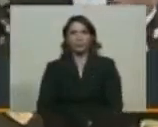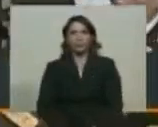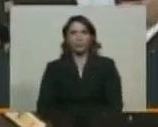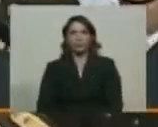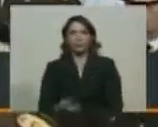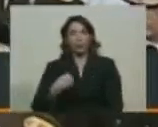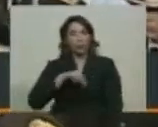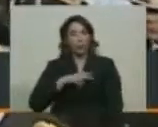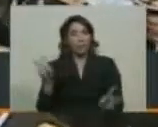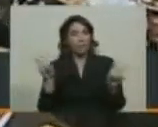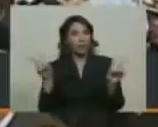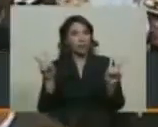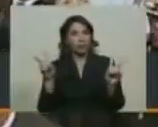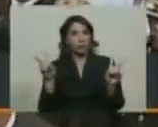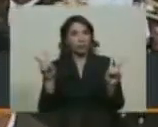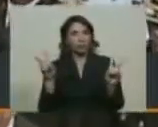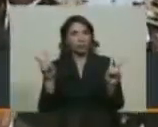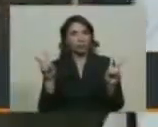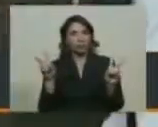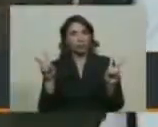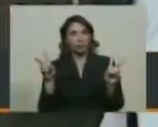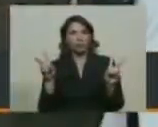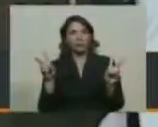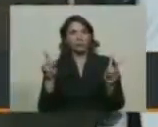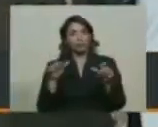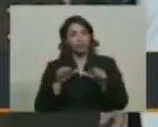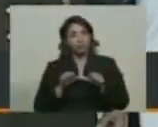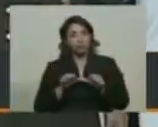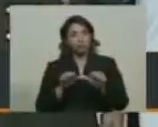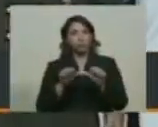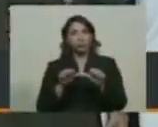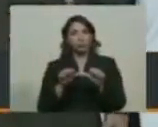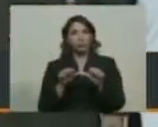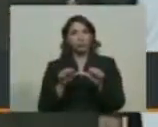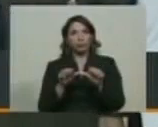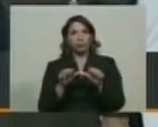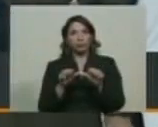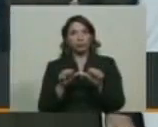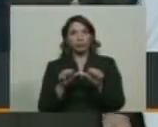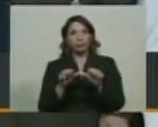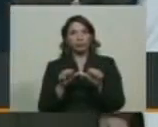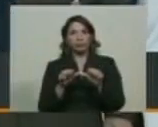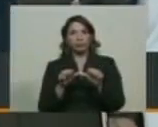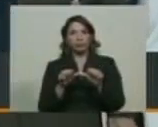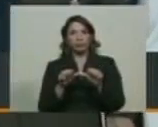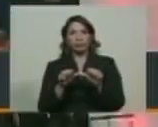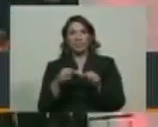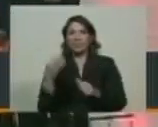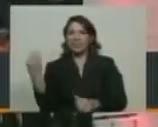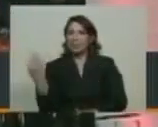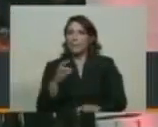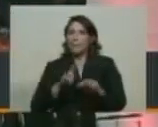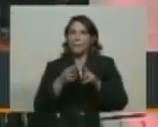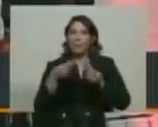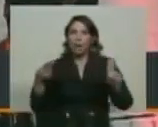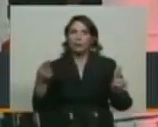nuestra victoria ha sido, es y será la paz.